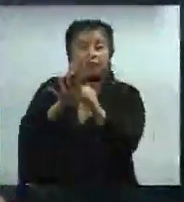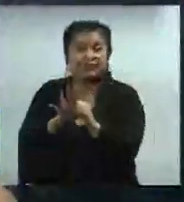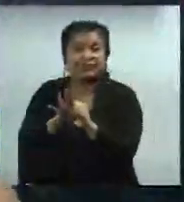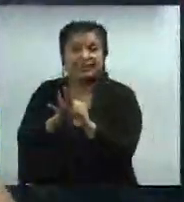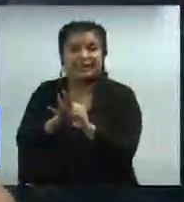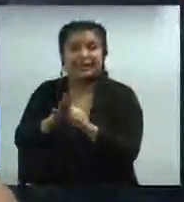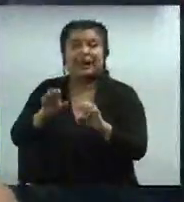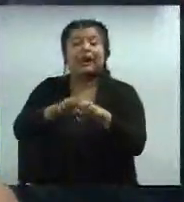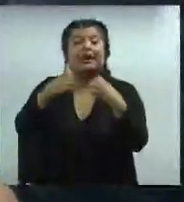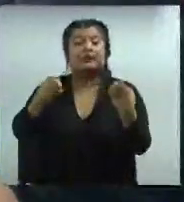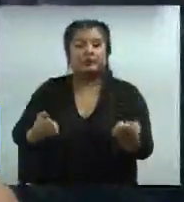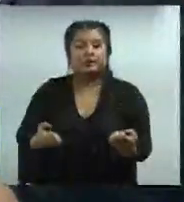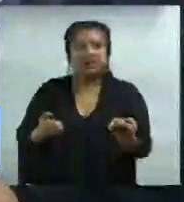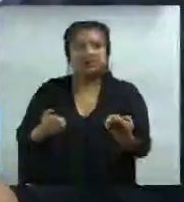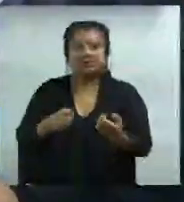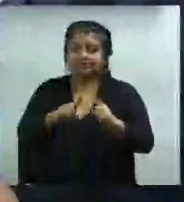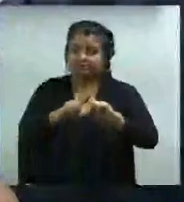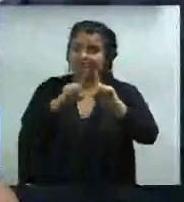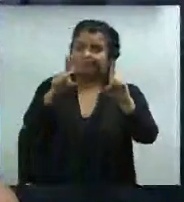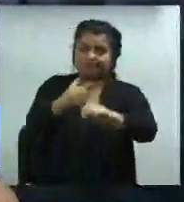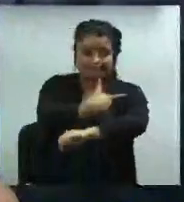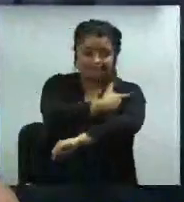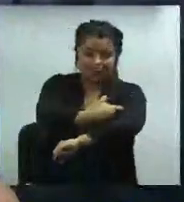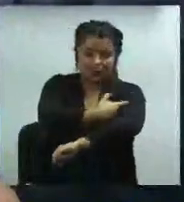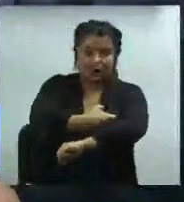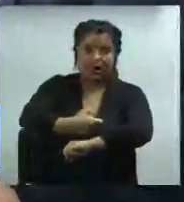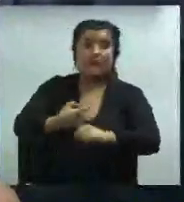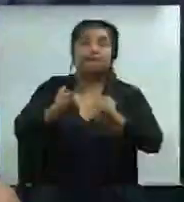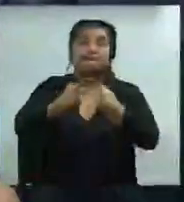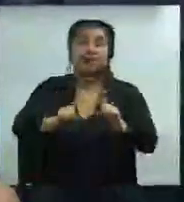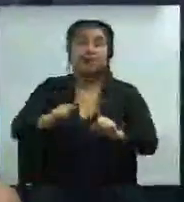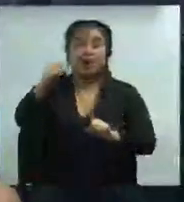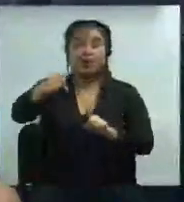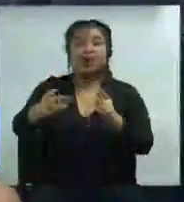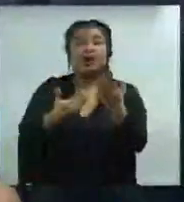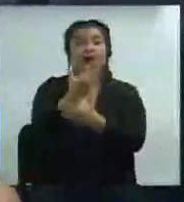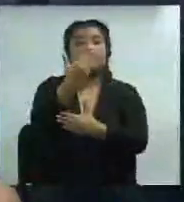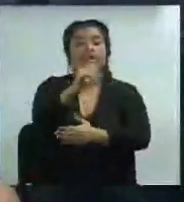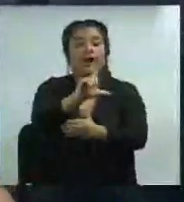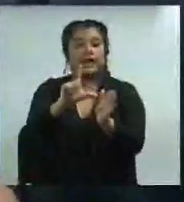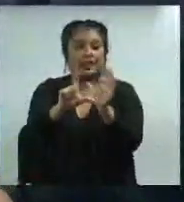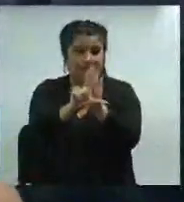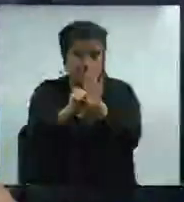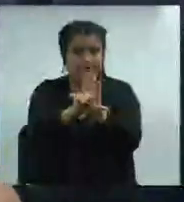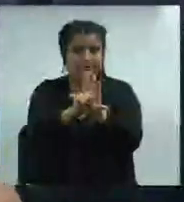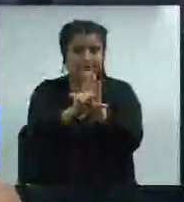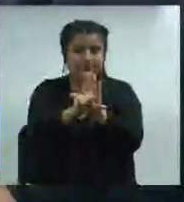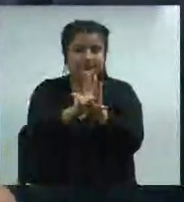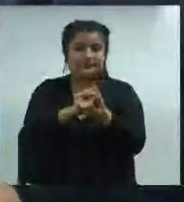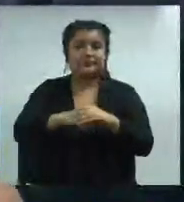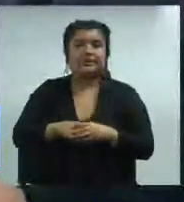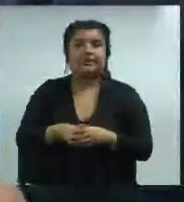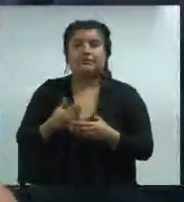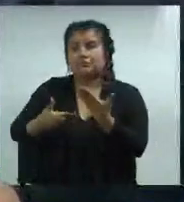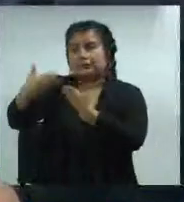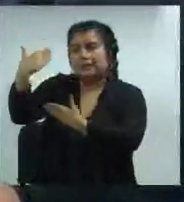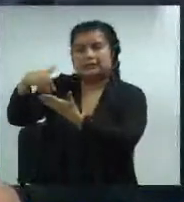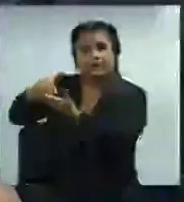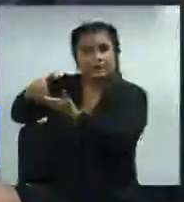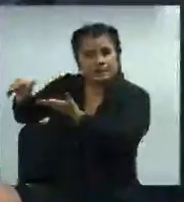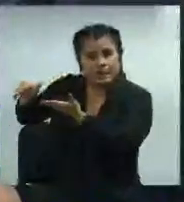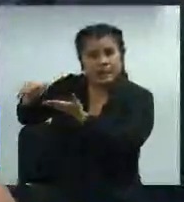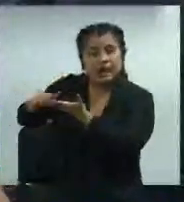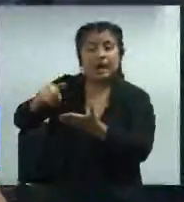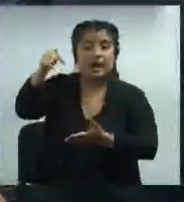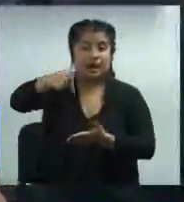a ser vacunado. Entonces yo creo que ahora con la nueva ley, porque fue vetada, la